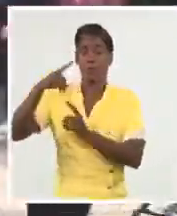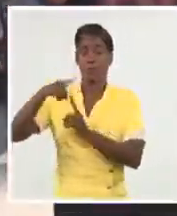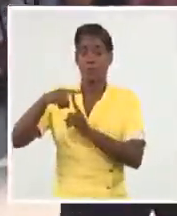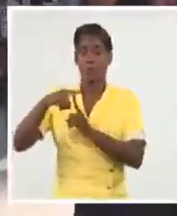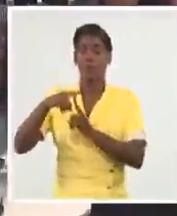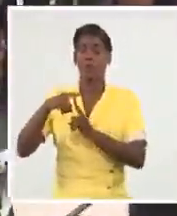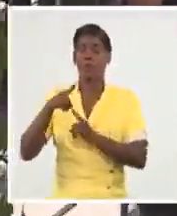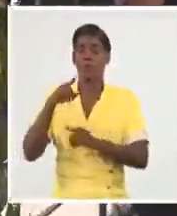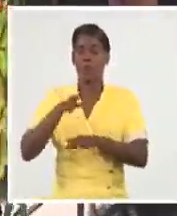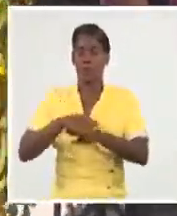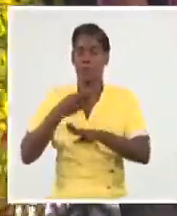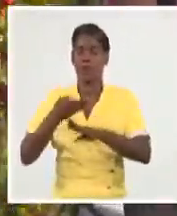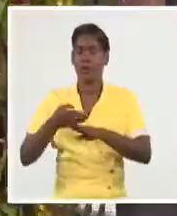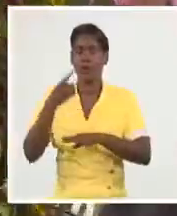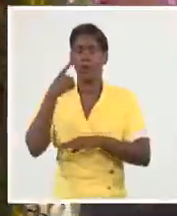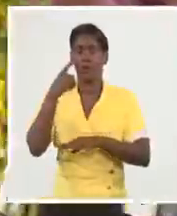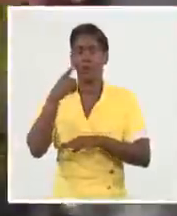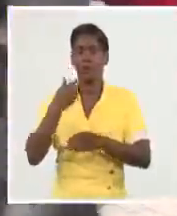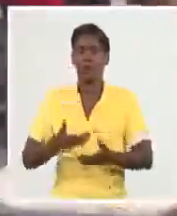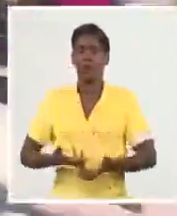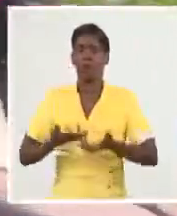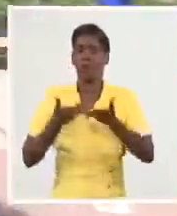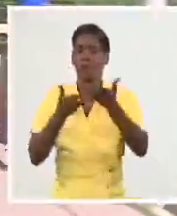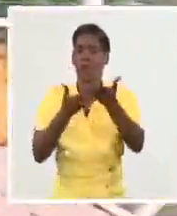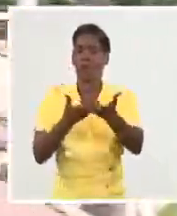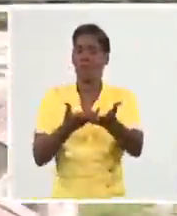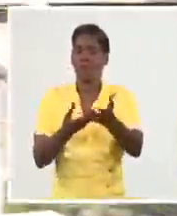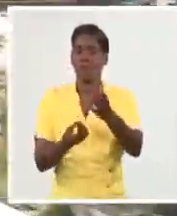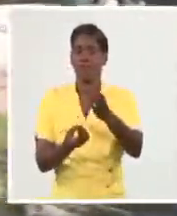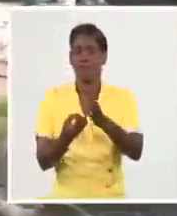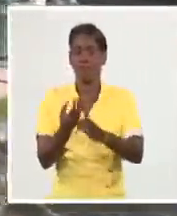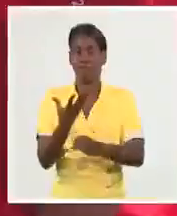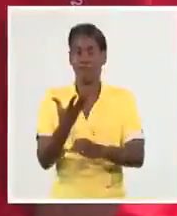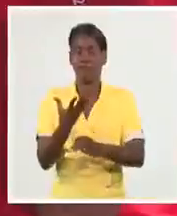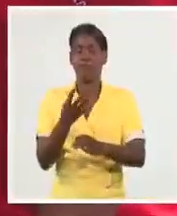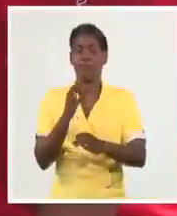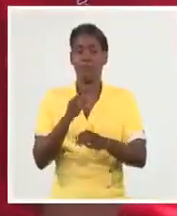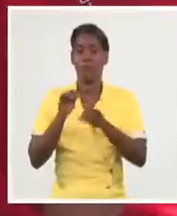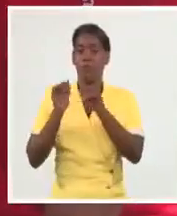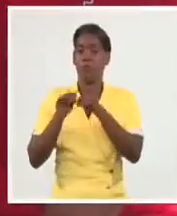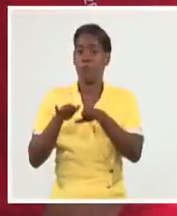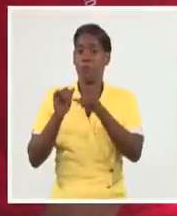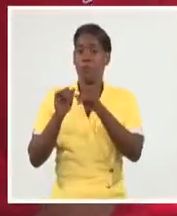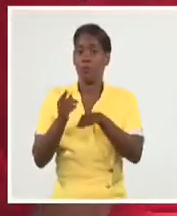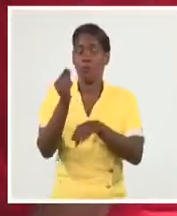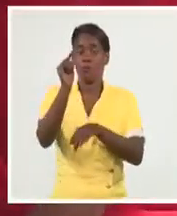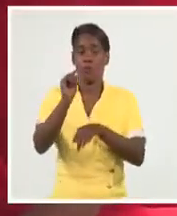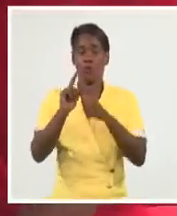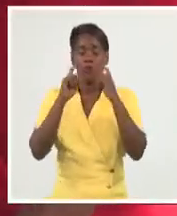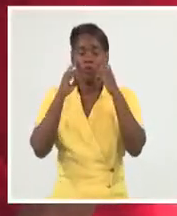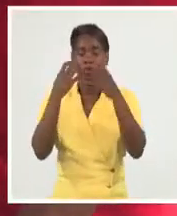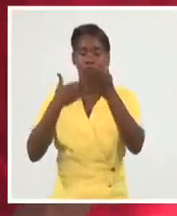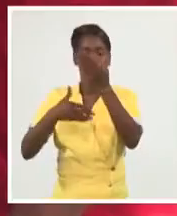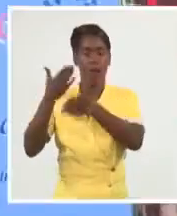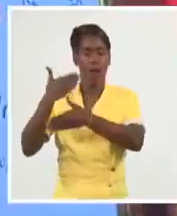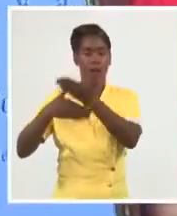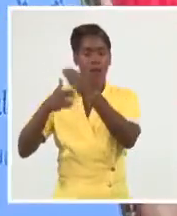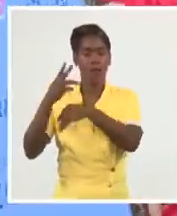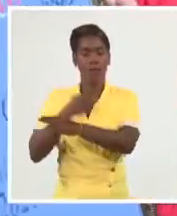rindió igualmente homenaje al más universal de los cubanos en el parque que lleva su nombre en esta ciudad del Guaso.